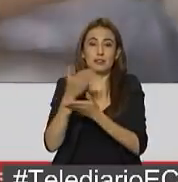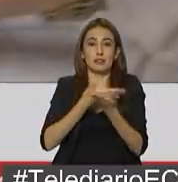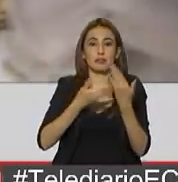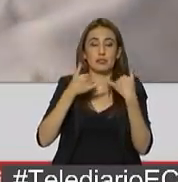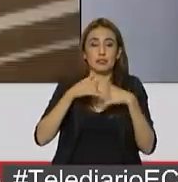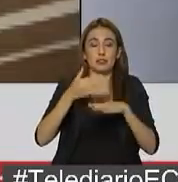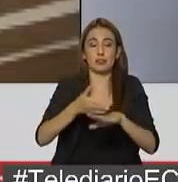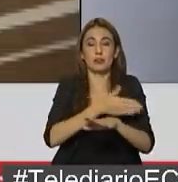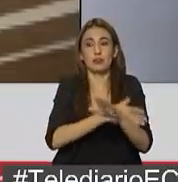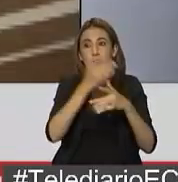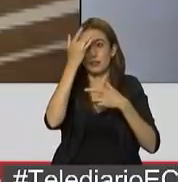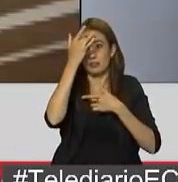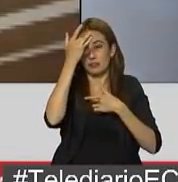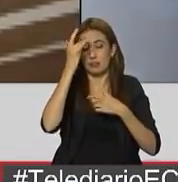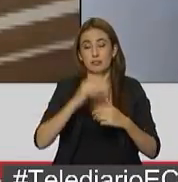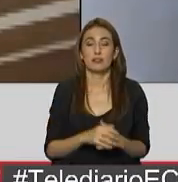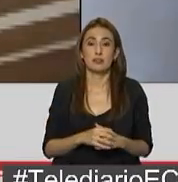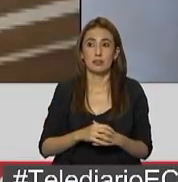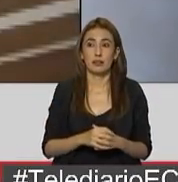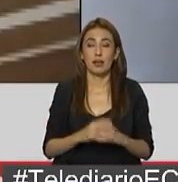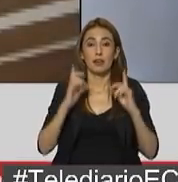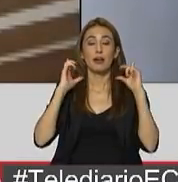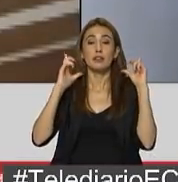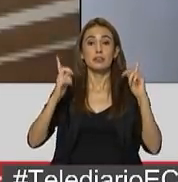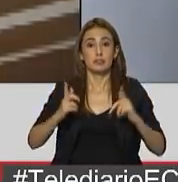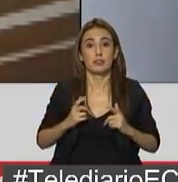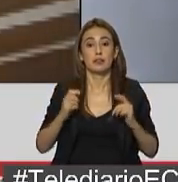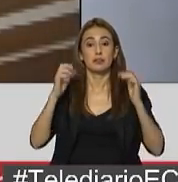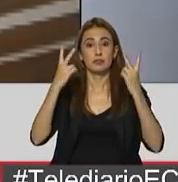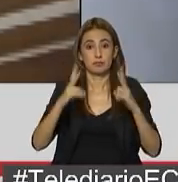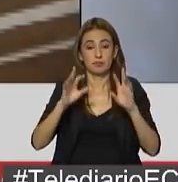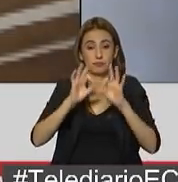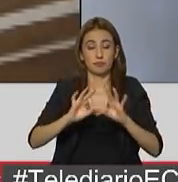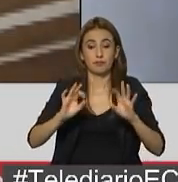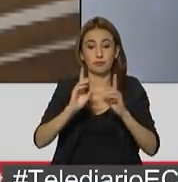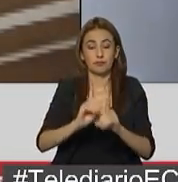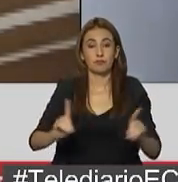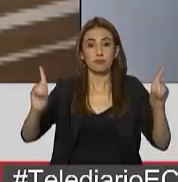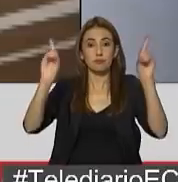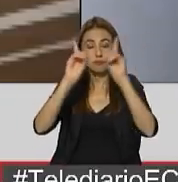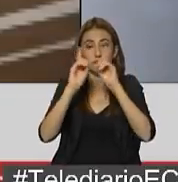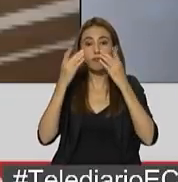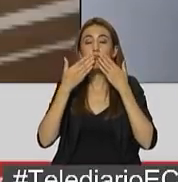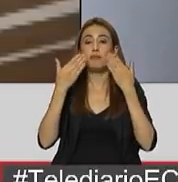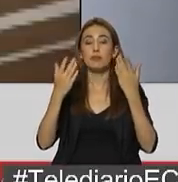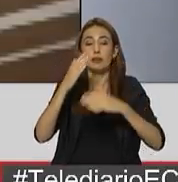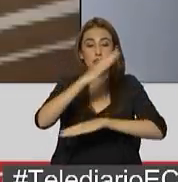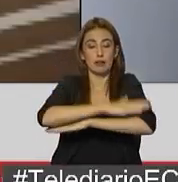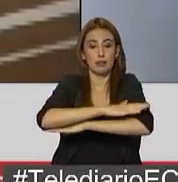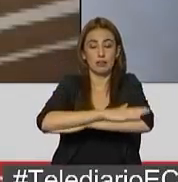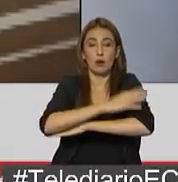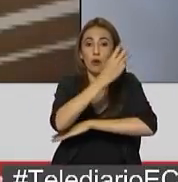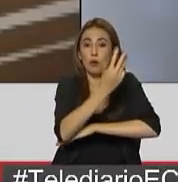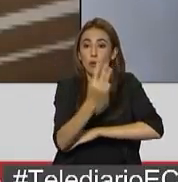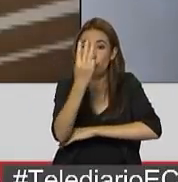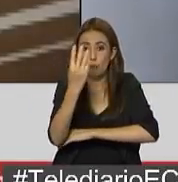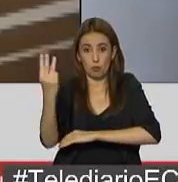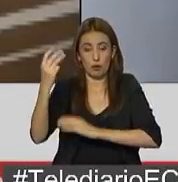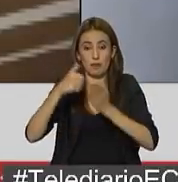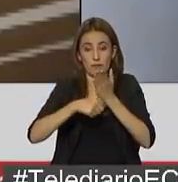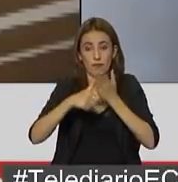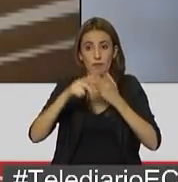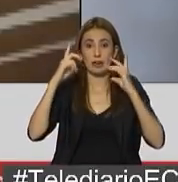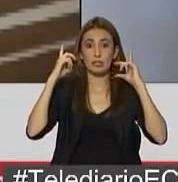posibles brotes. El Ministerio de Salud decidieron crear una especie de base de datos que está en la página web del ministerio, y en esa base de datos está